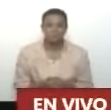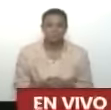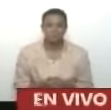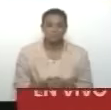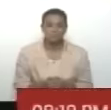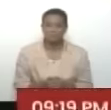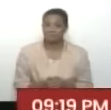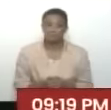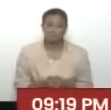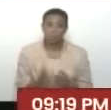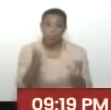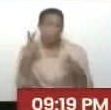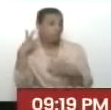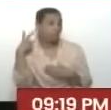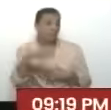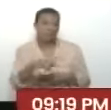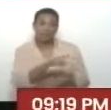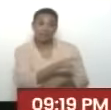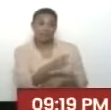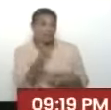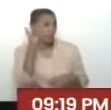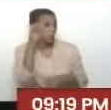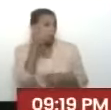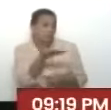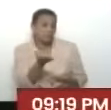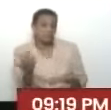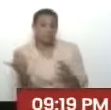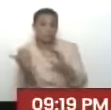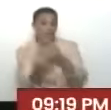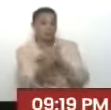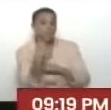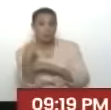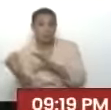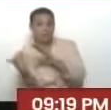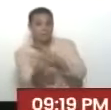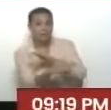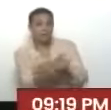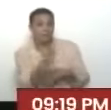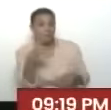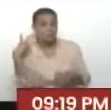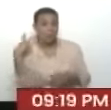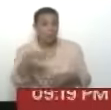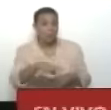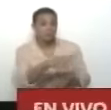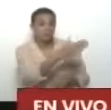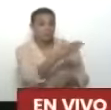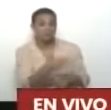No mando más mensajes para Washington. ¿Ustedes no quieren escuchar? ¿Ah?